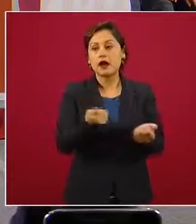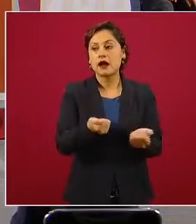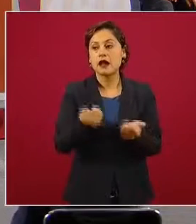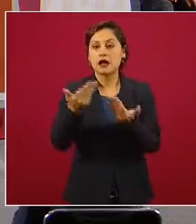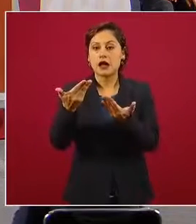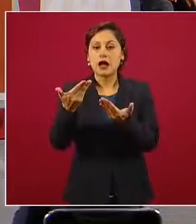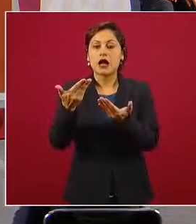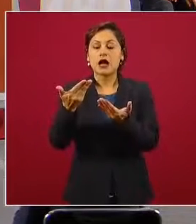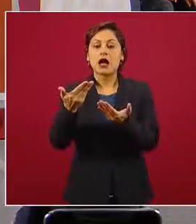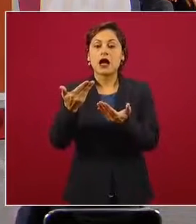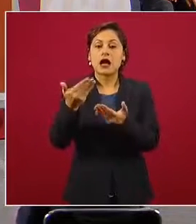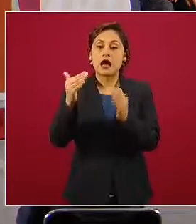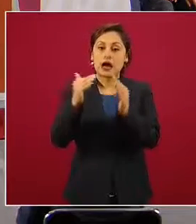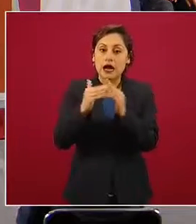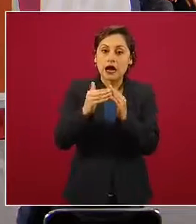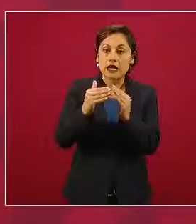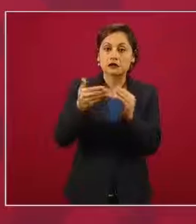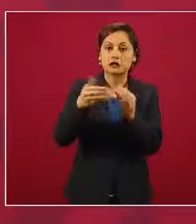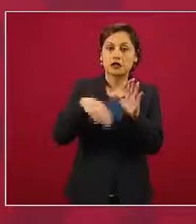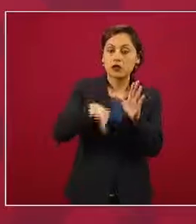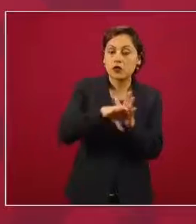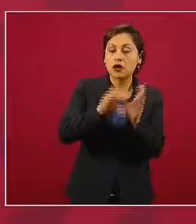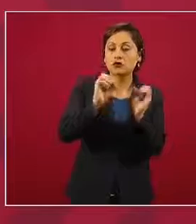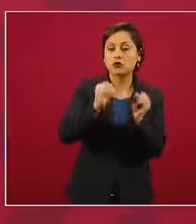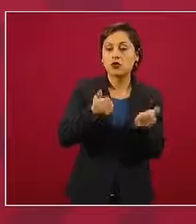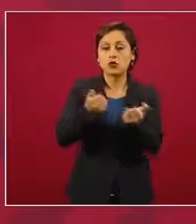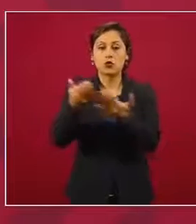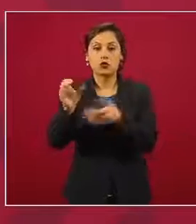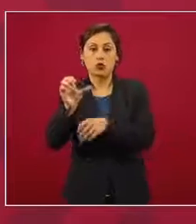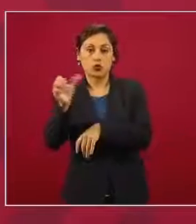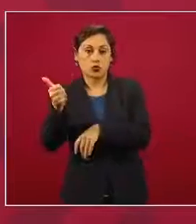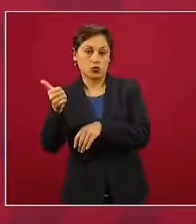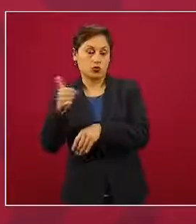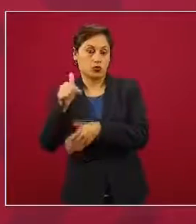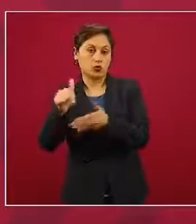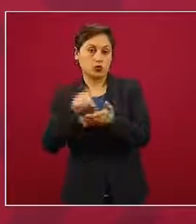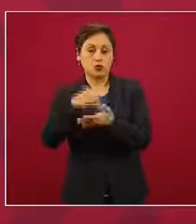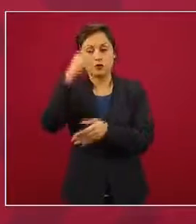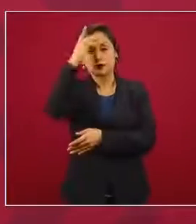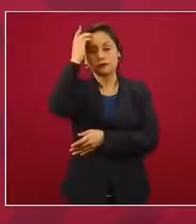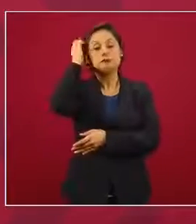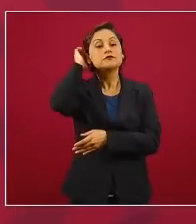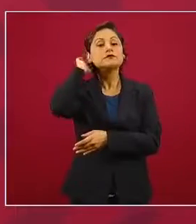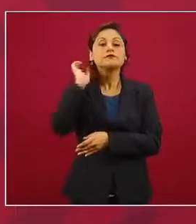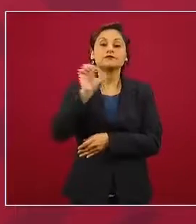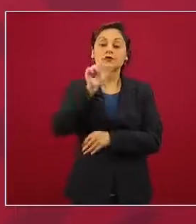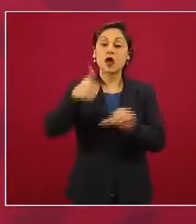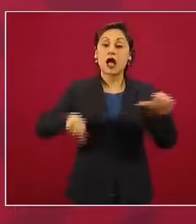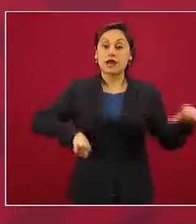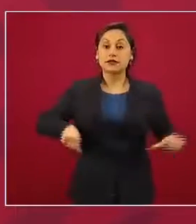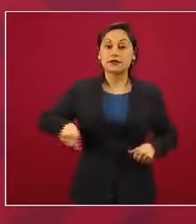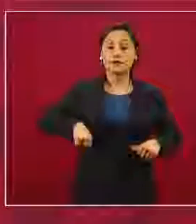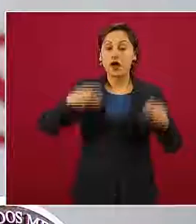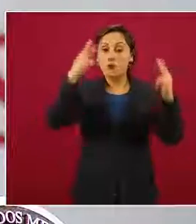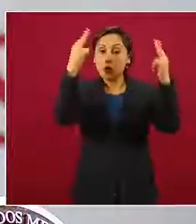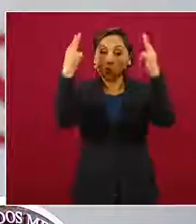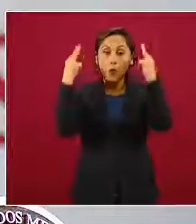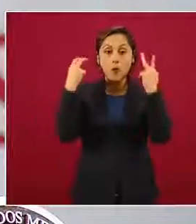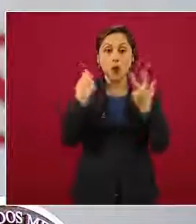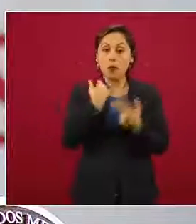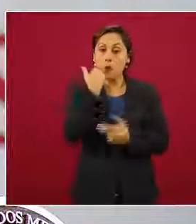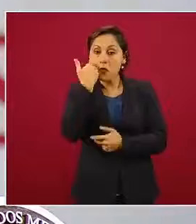distribución a domicilio. Otro ejemplo, los servicios de estética, peluquería, barbería, etcétera. Consideramos